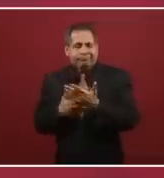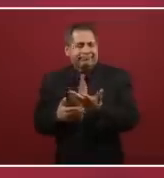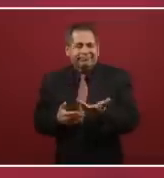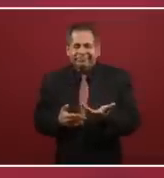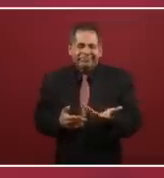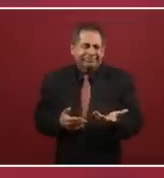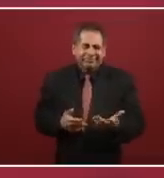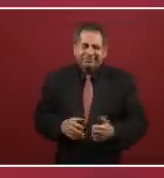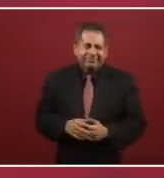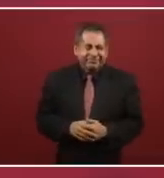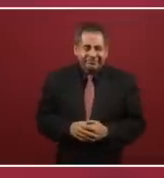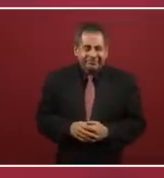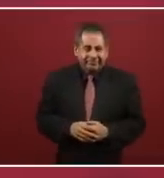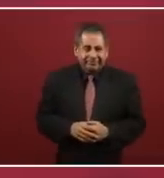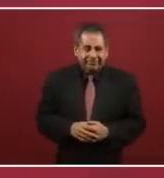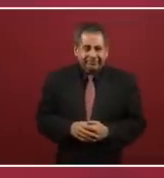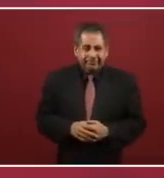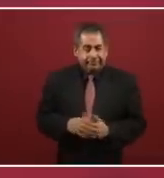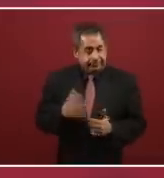O sea,